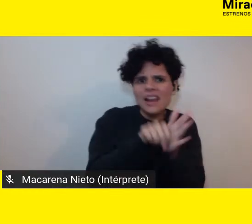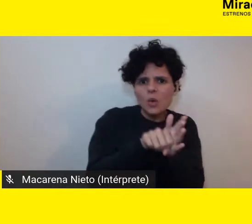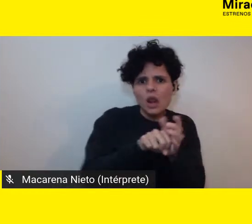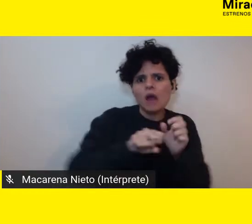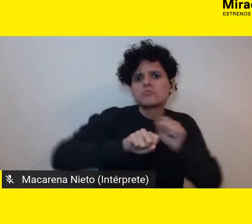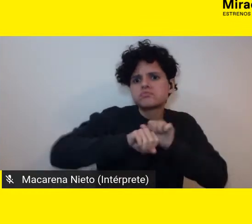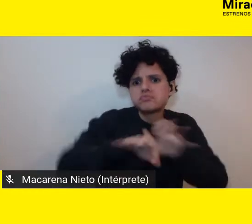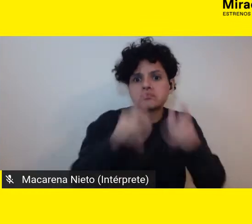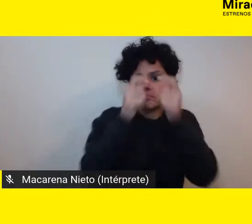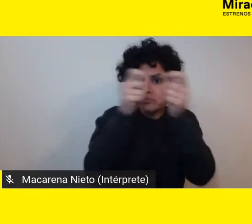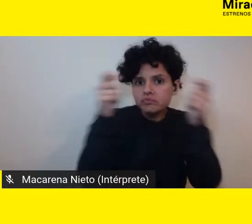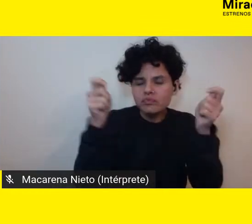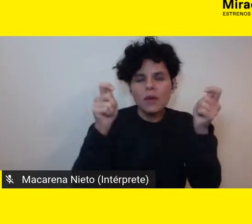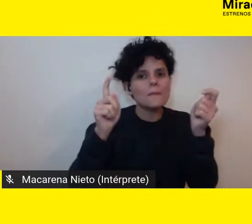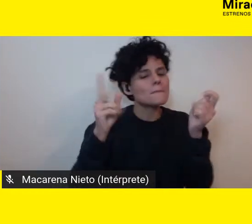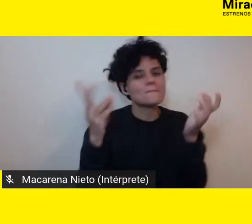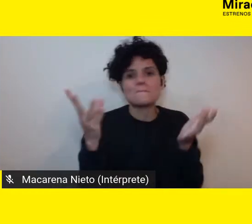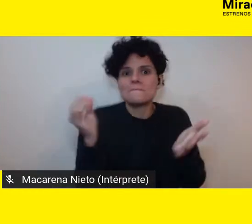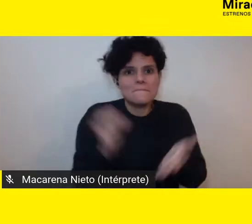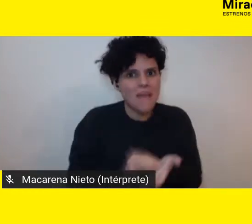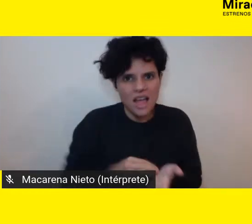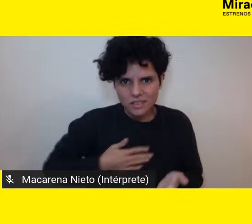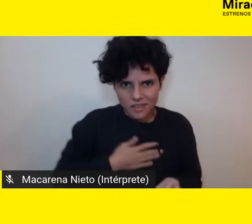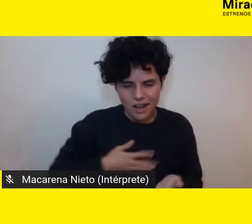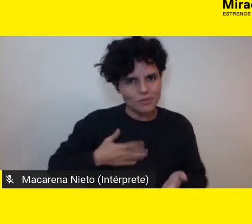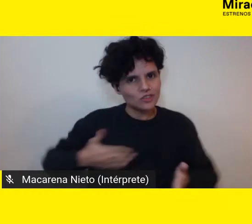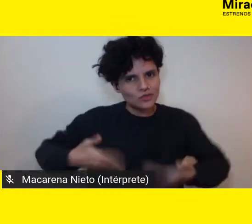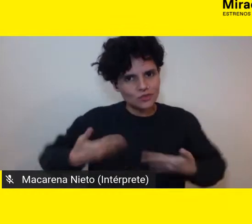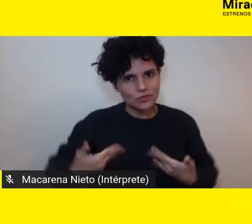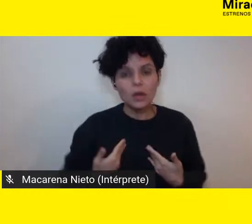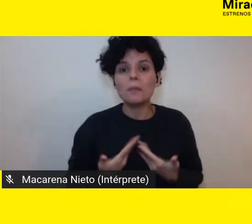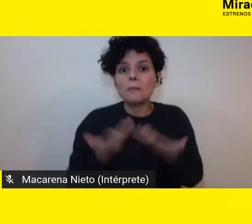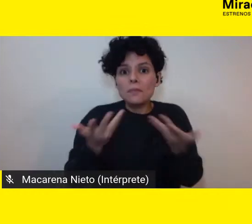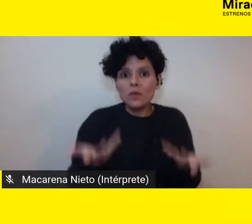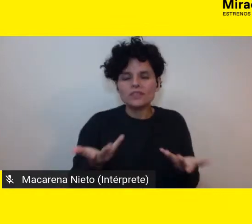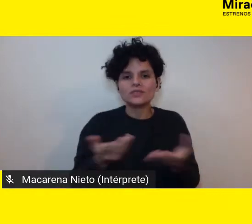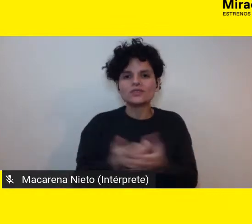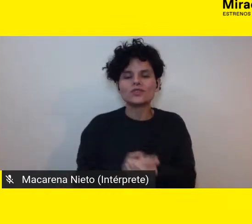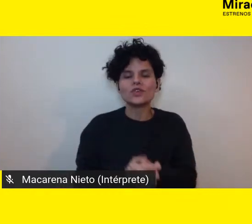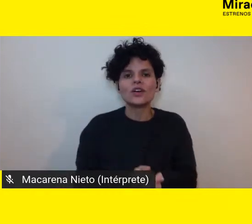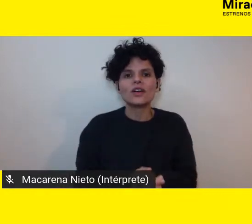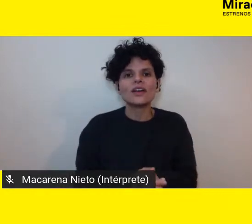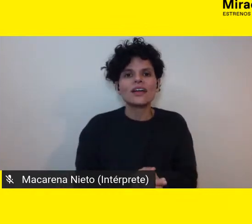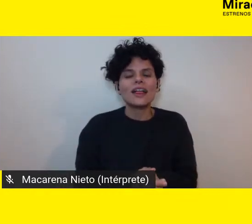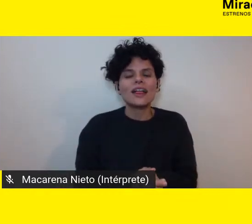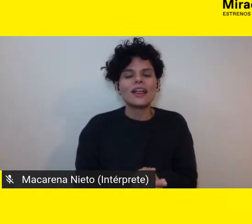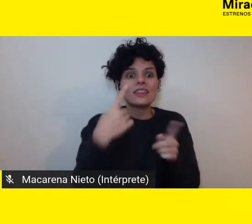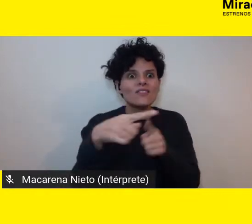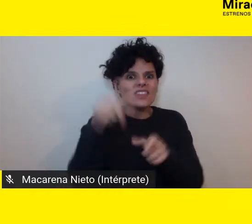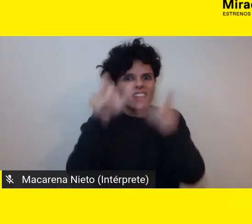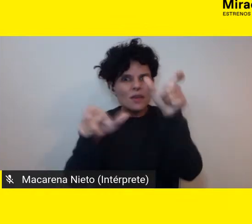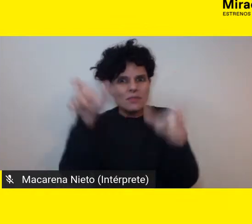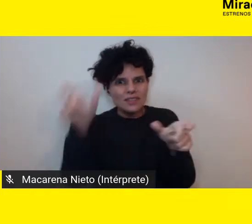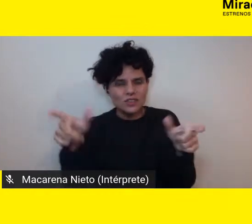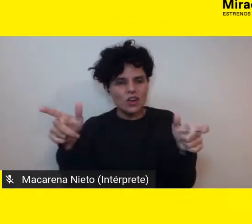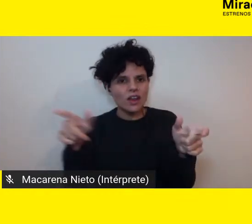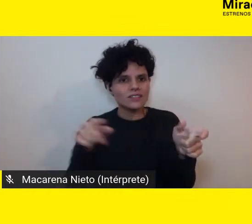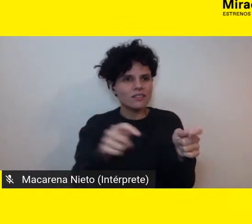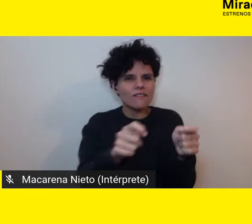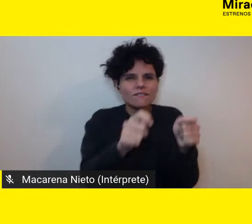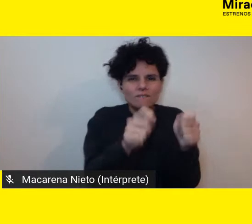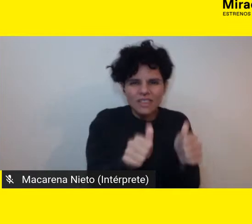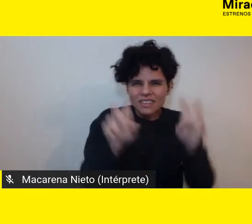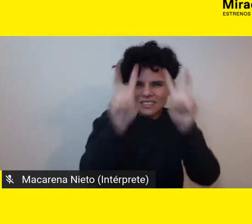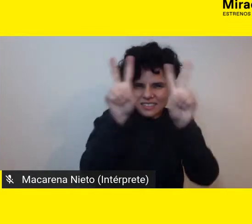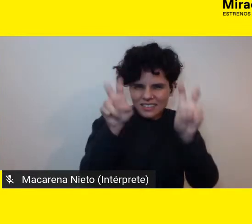y hemos querido invitar a distintas personas expertas en